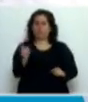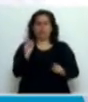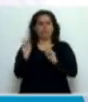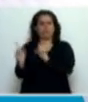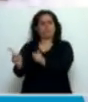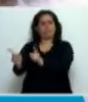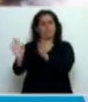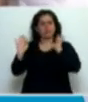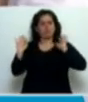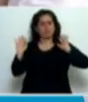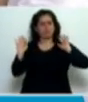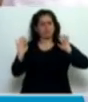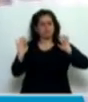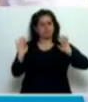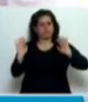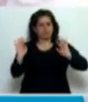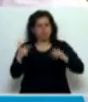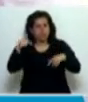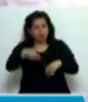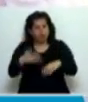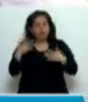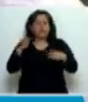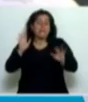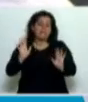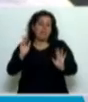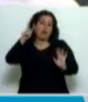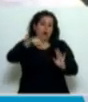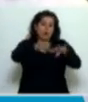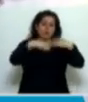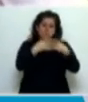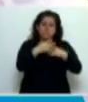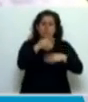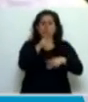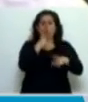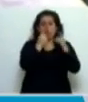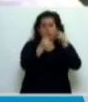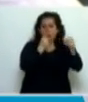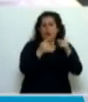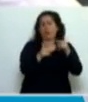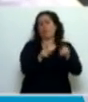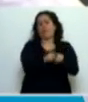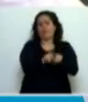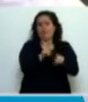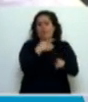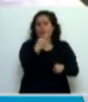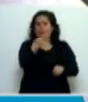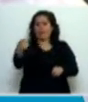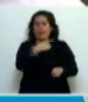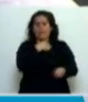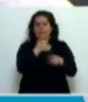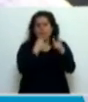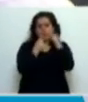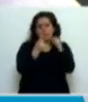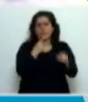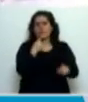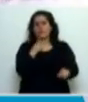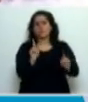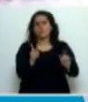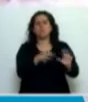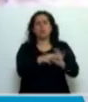garantizado lo que hoy quizás fuera de este recinto están reclamando todas las organizaciones de jubilados nacionales en relación